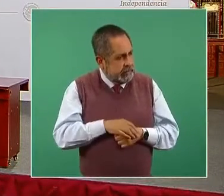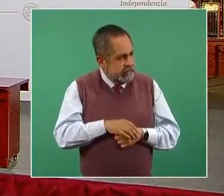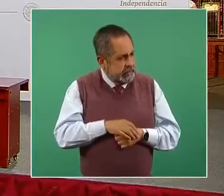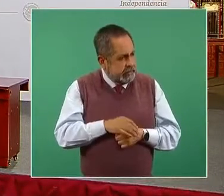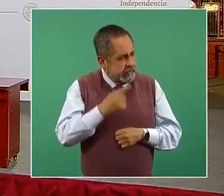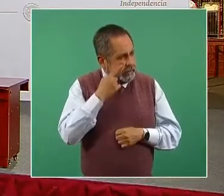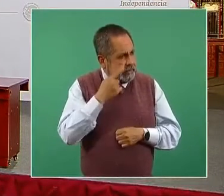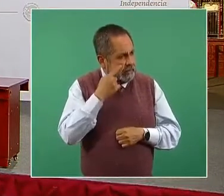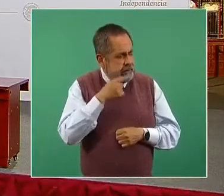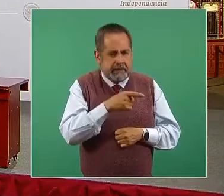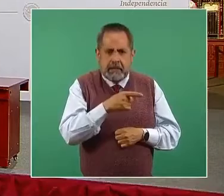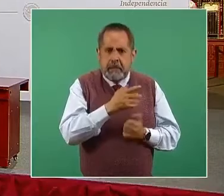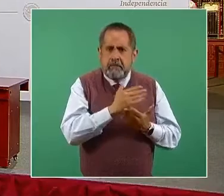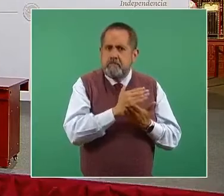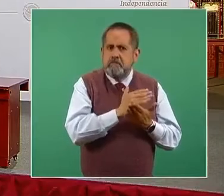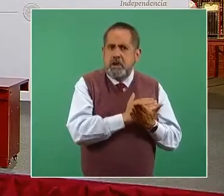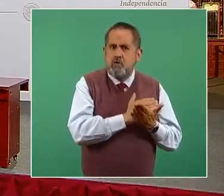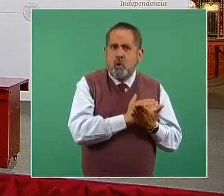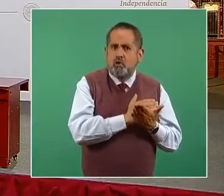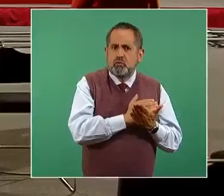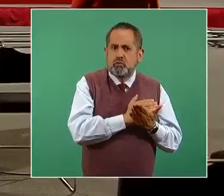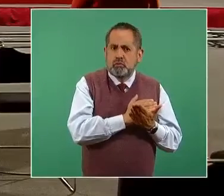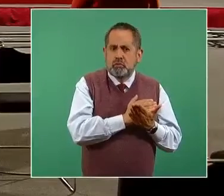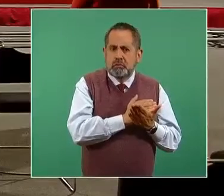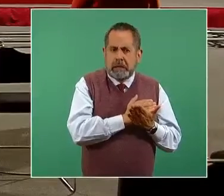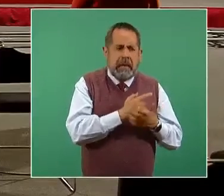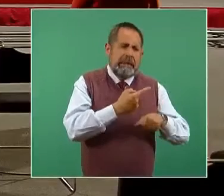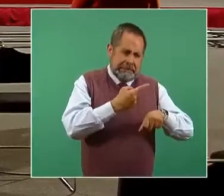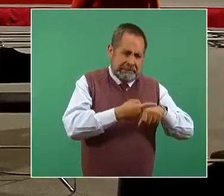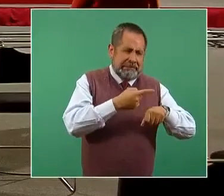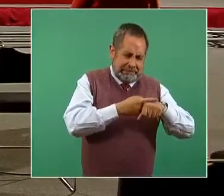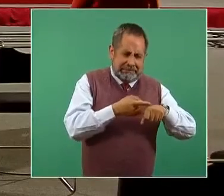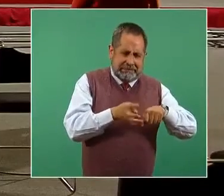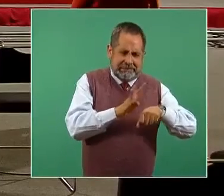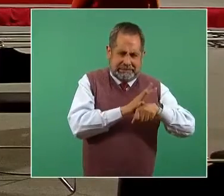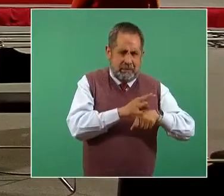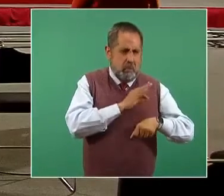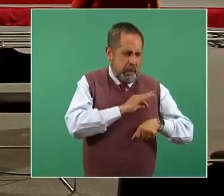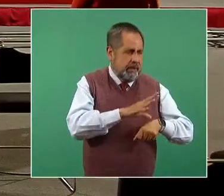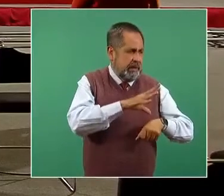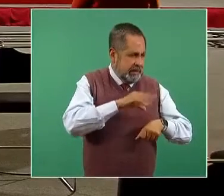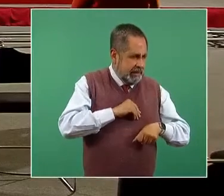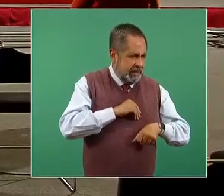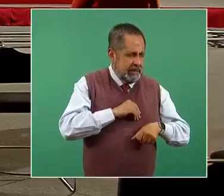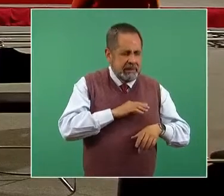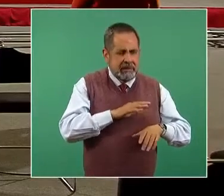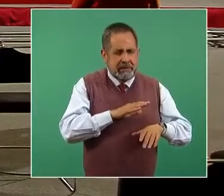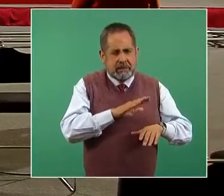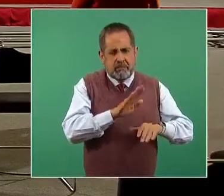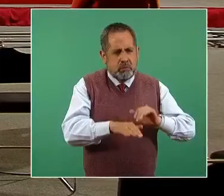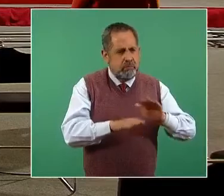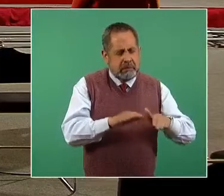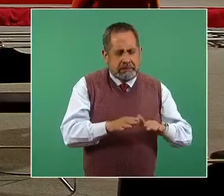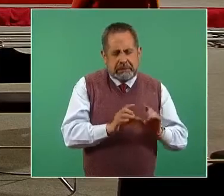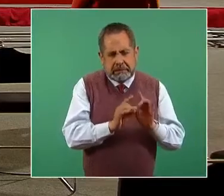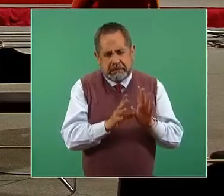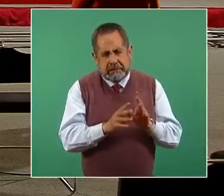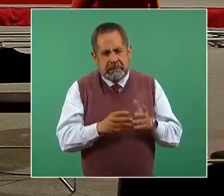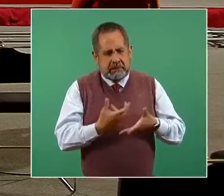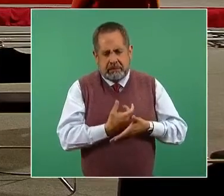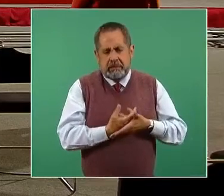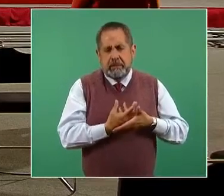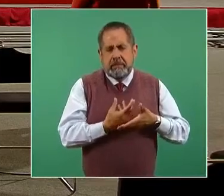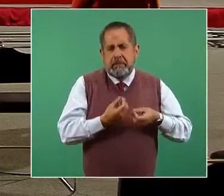permitió corroborar que sí hay incremento en el riesgo de desenlaces desafortunados del embarazo, por